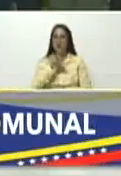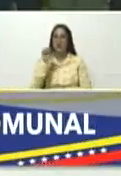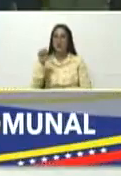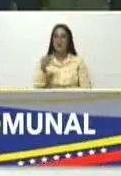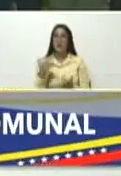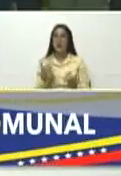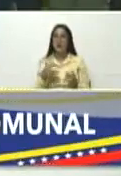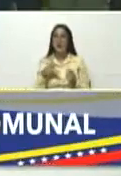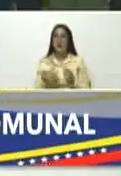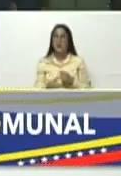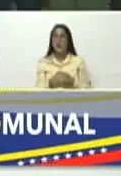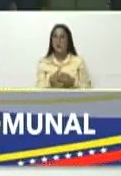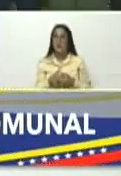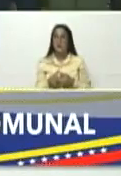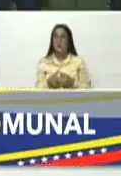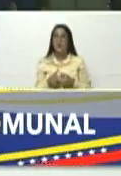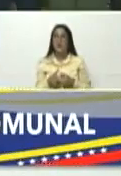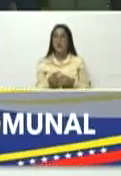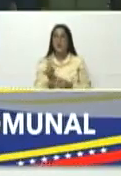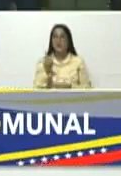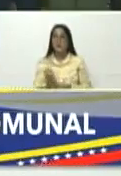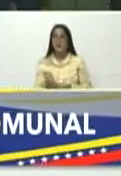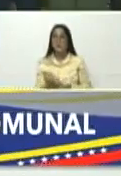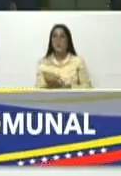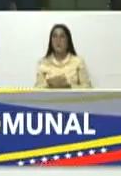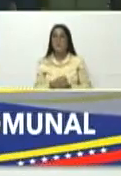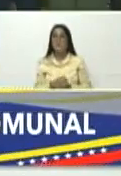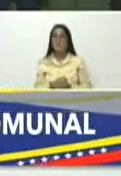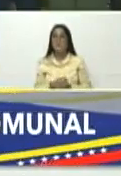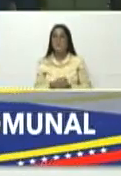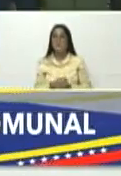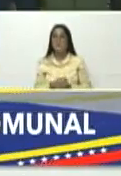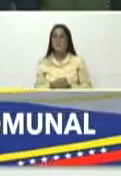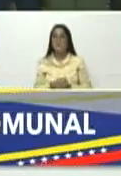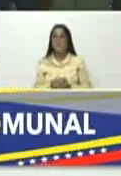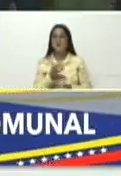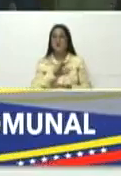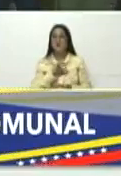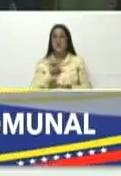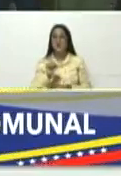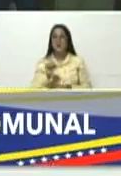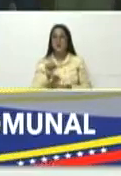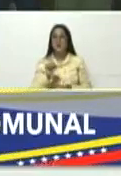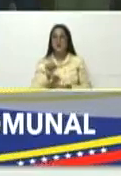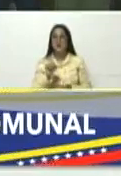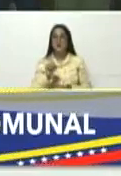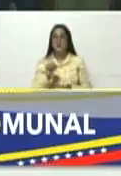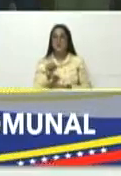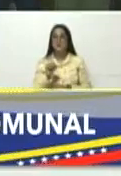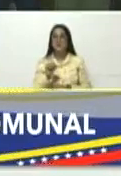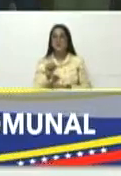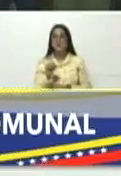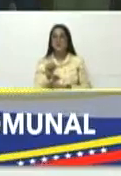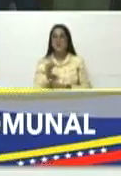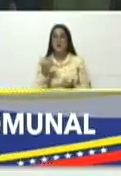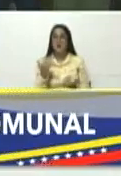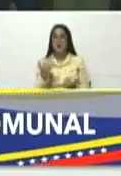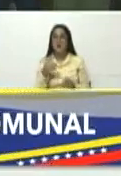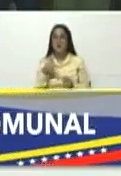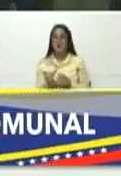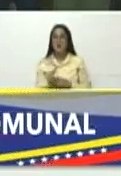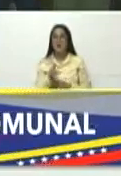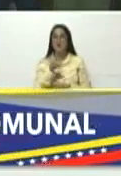estamos inaugurando simultáneamente con esta base de misión socialista en Palo Negro, estamos